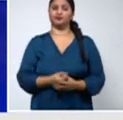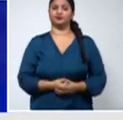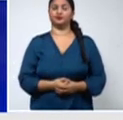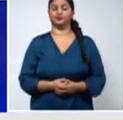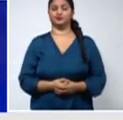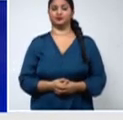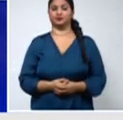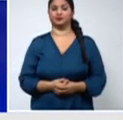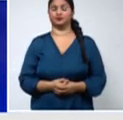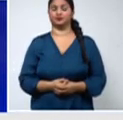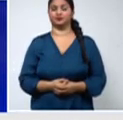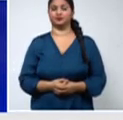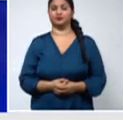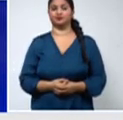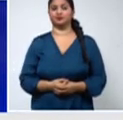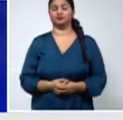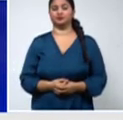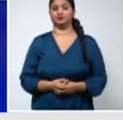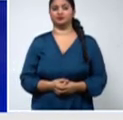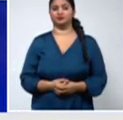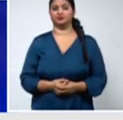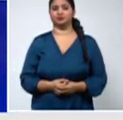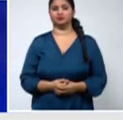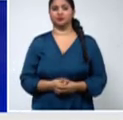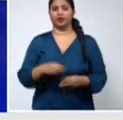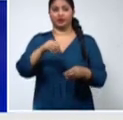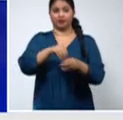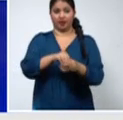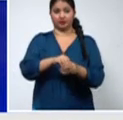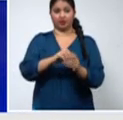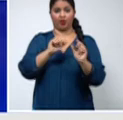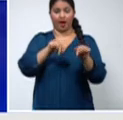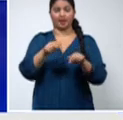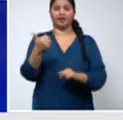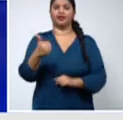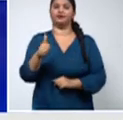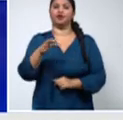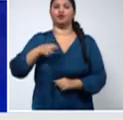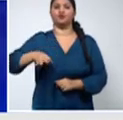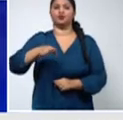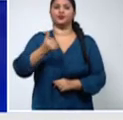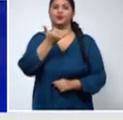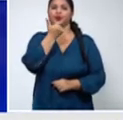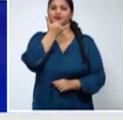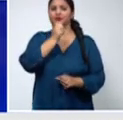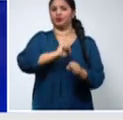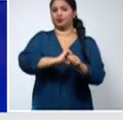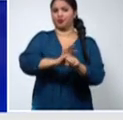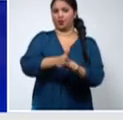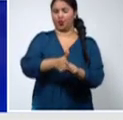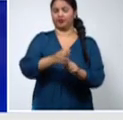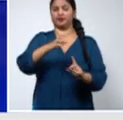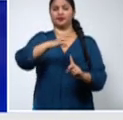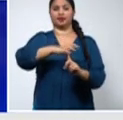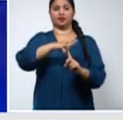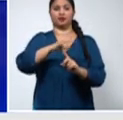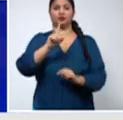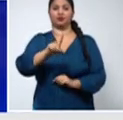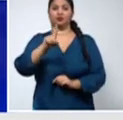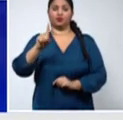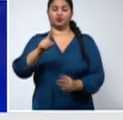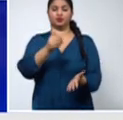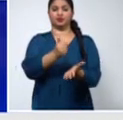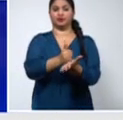dispersión importante en 10 de sus 11 municipios. San Cristóbal con 11, Artemisa con